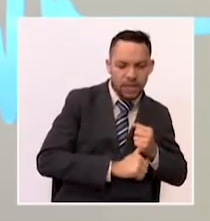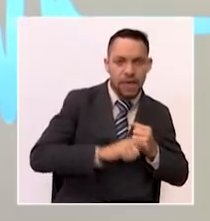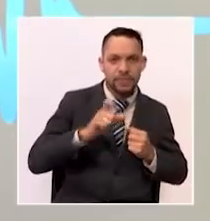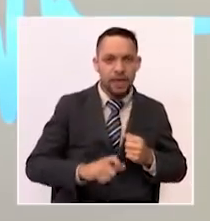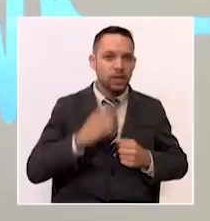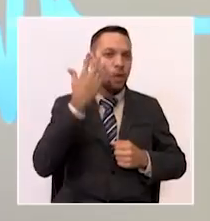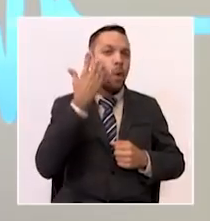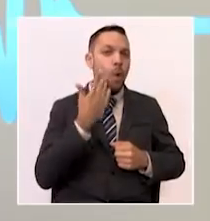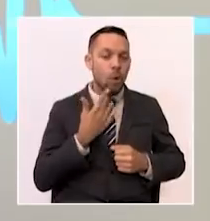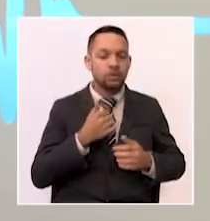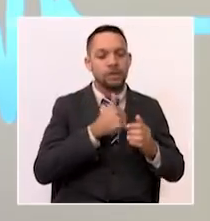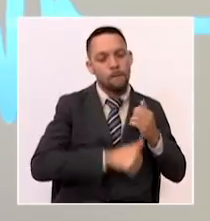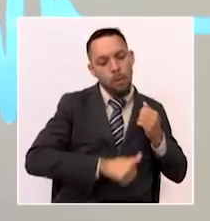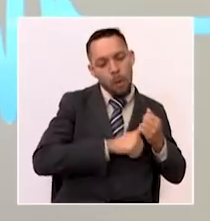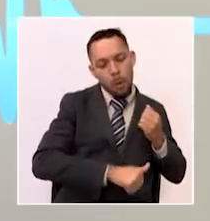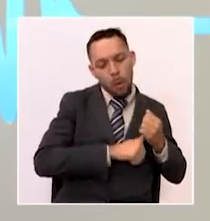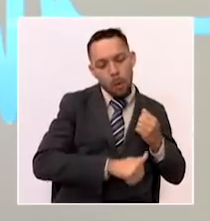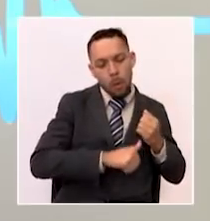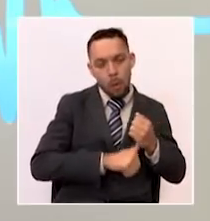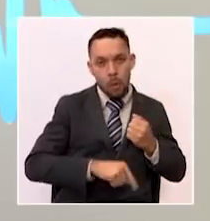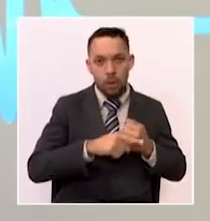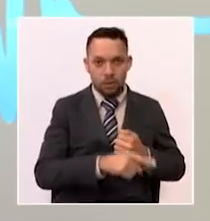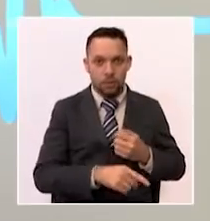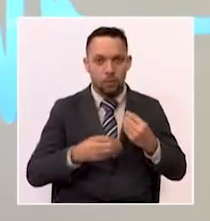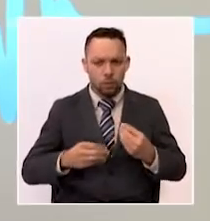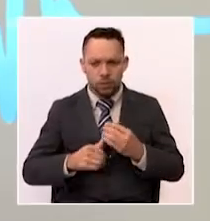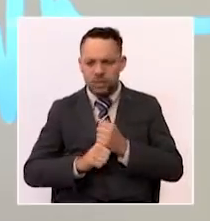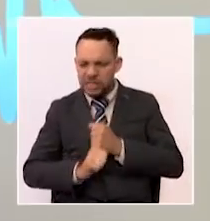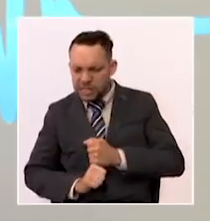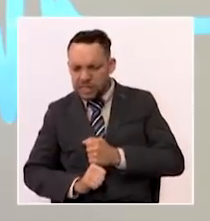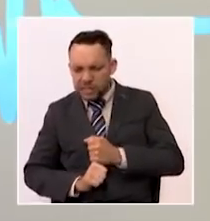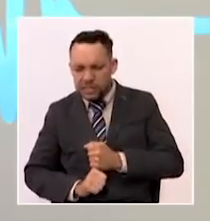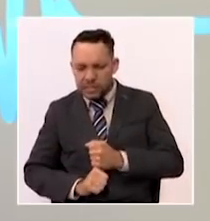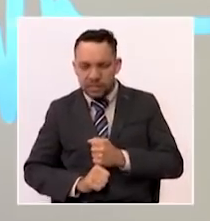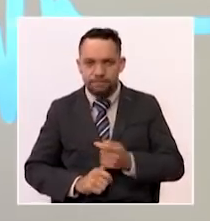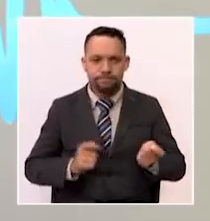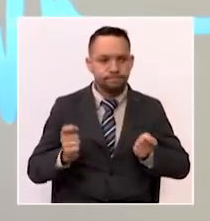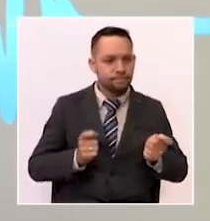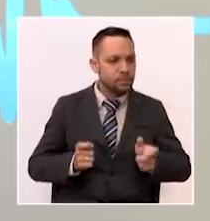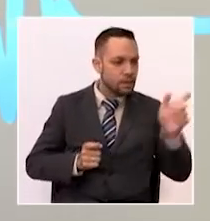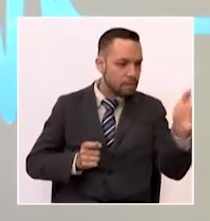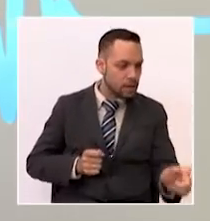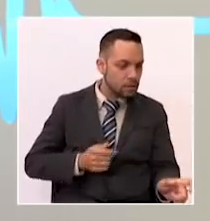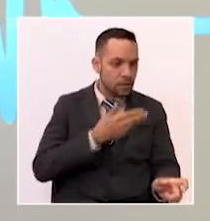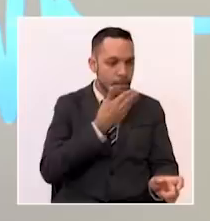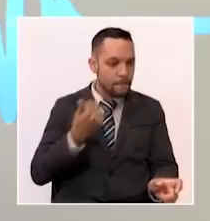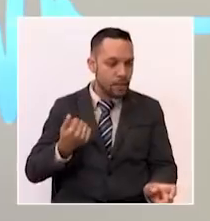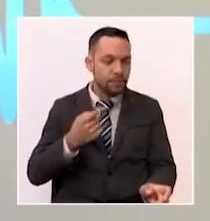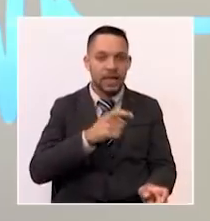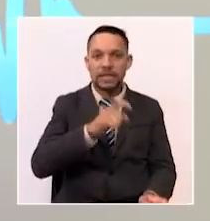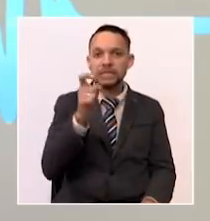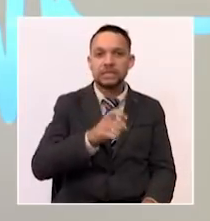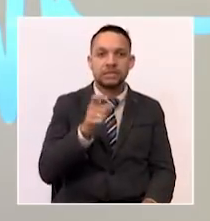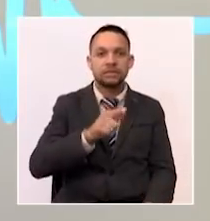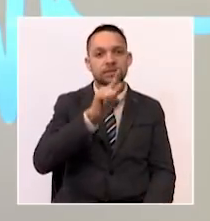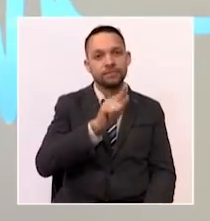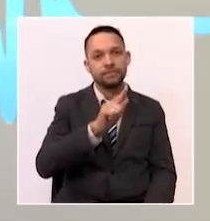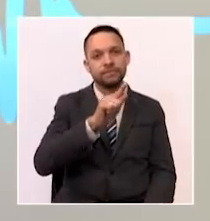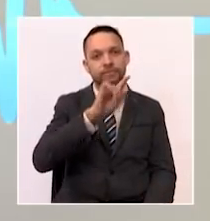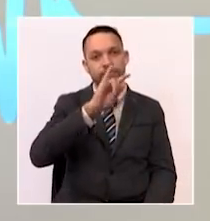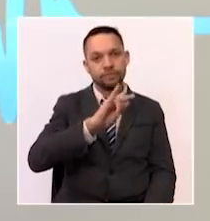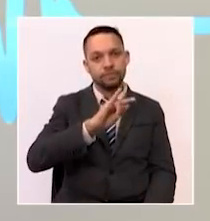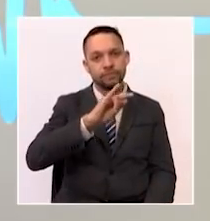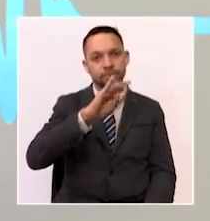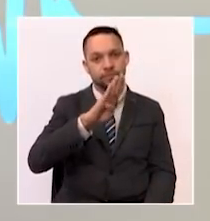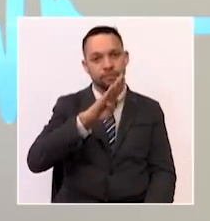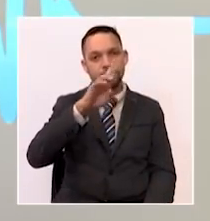indiscriminada. Cuando tenemos los pacientes con estreñimiento, lo que nosotros le tiramos primero es utilizar fibra natural. Entonces, los alimentos ricos